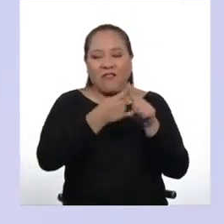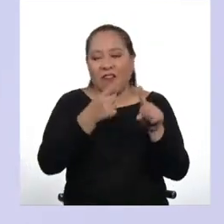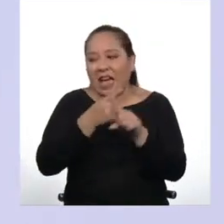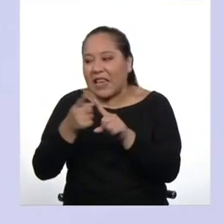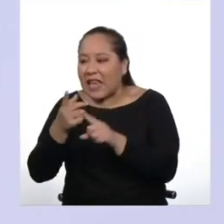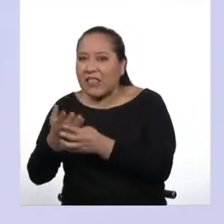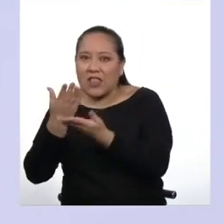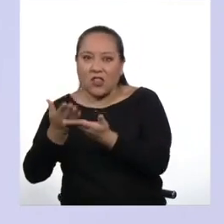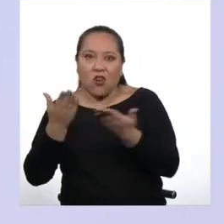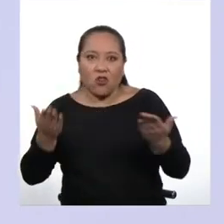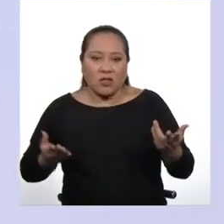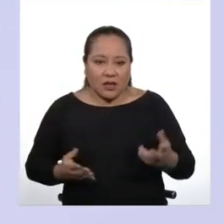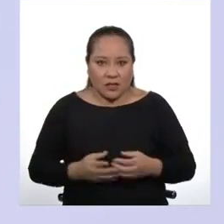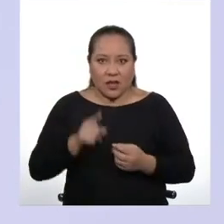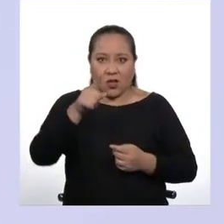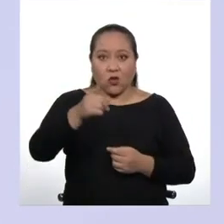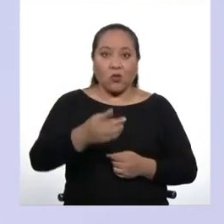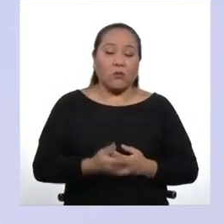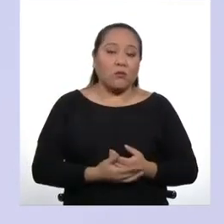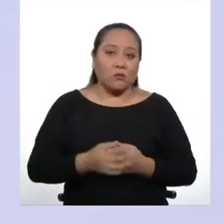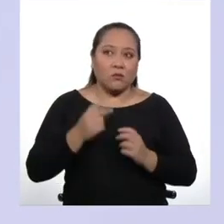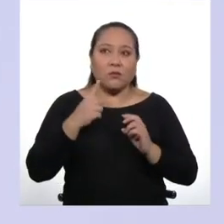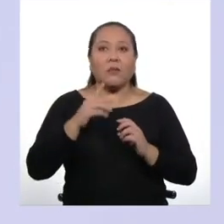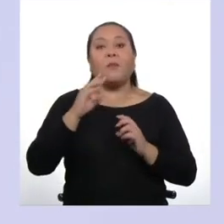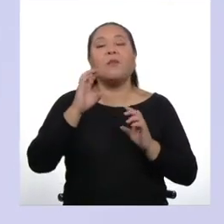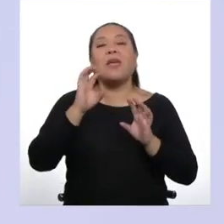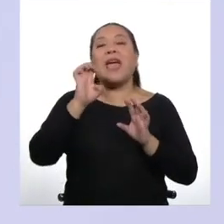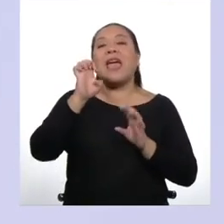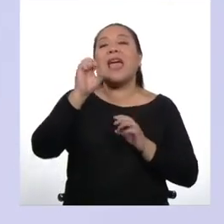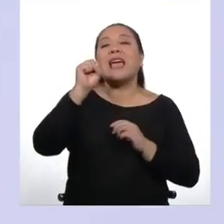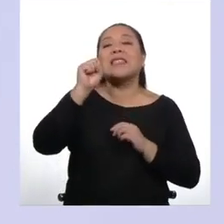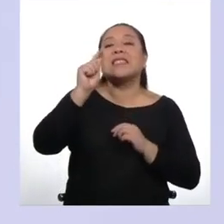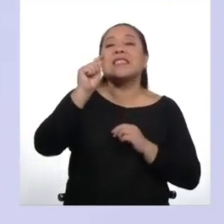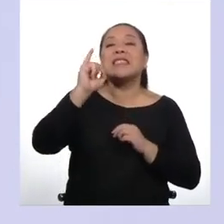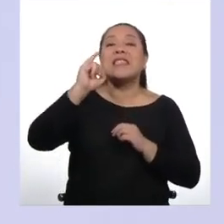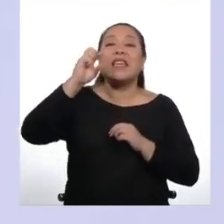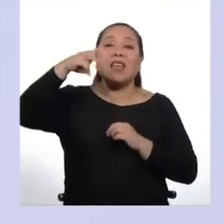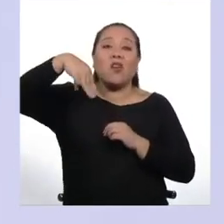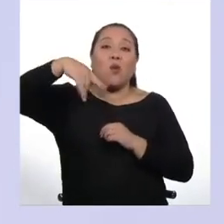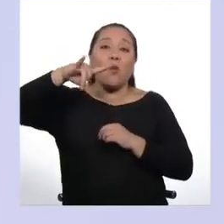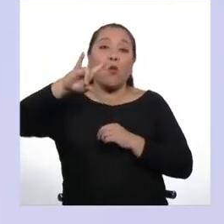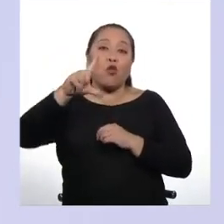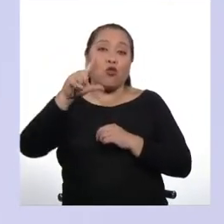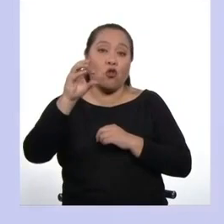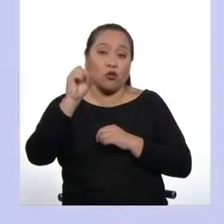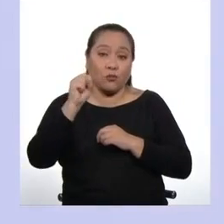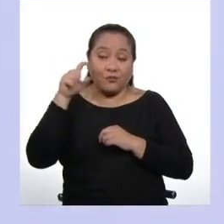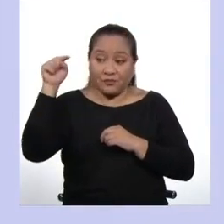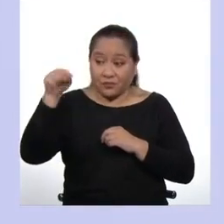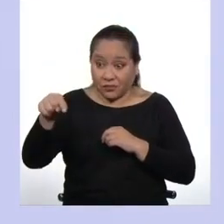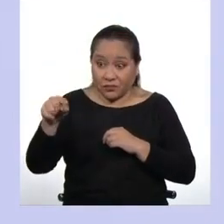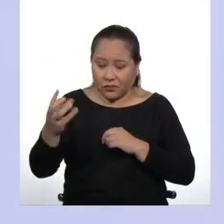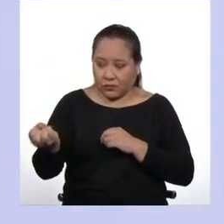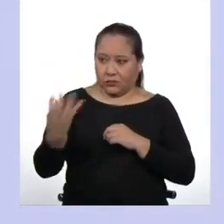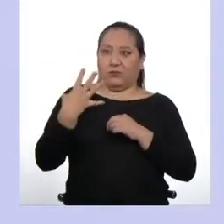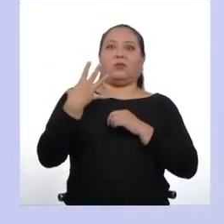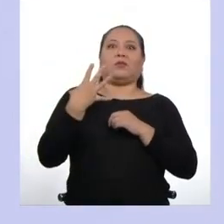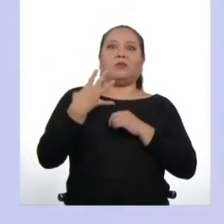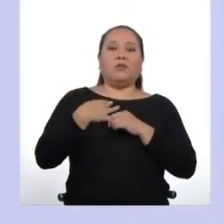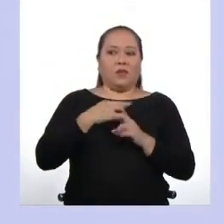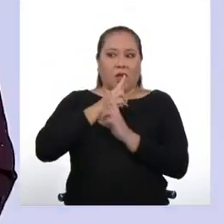que ocurren en nuestra vida y que llamamos estímulos. Ante ellos, las personas pueden tener